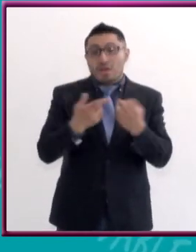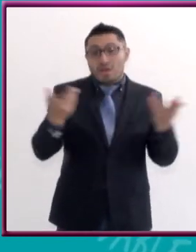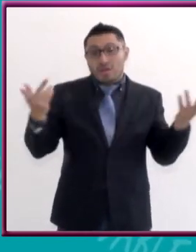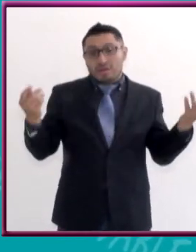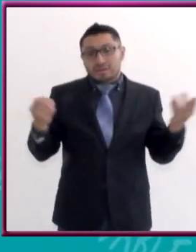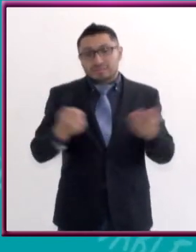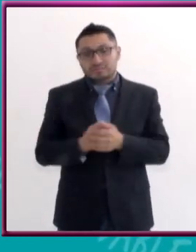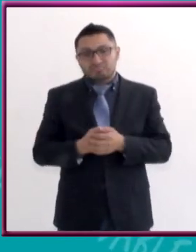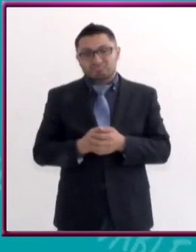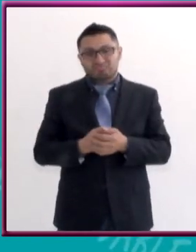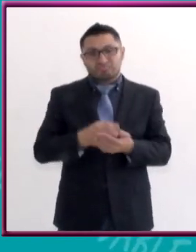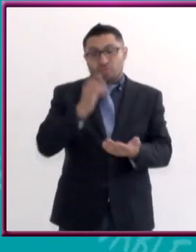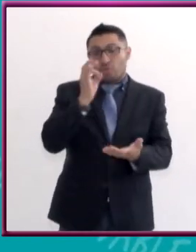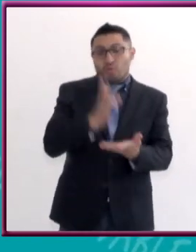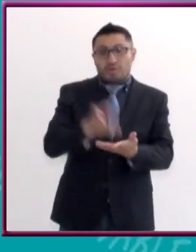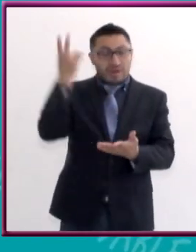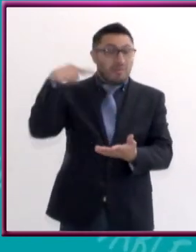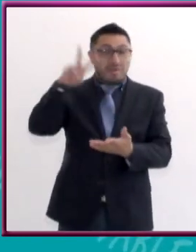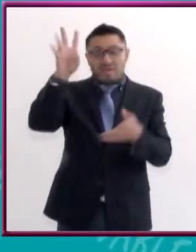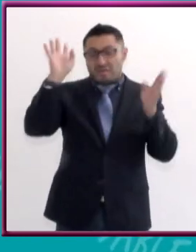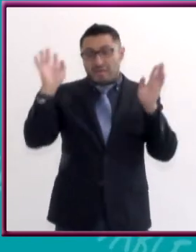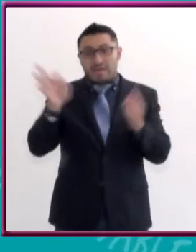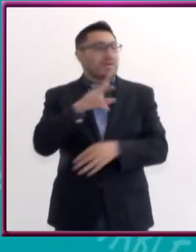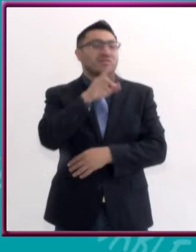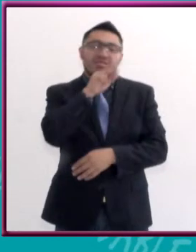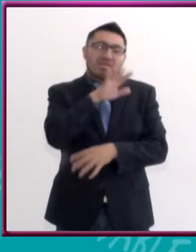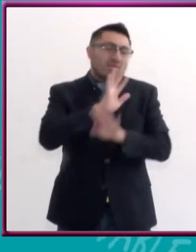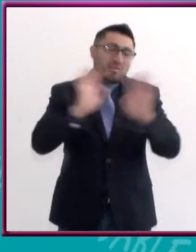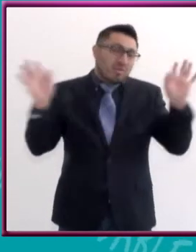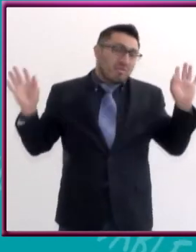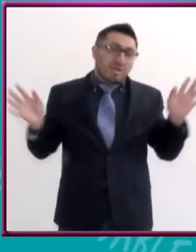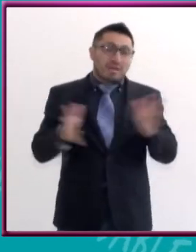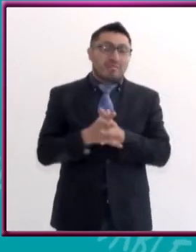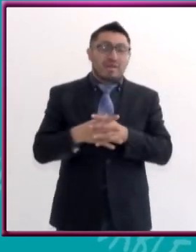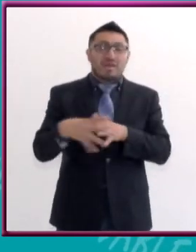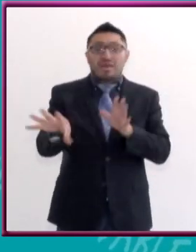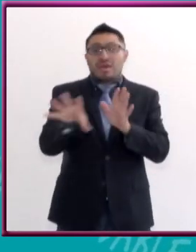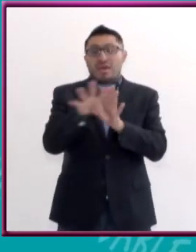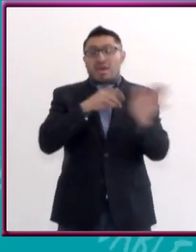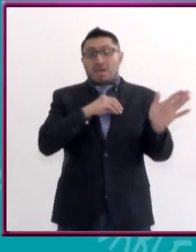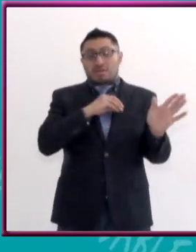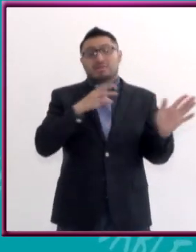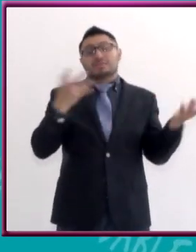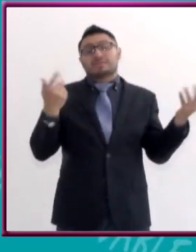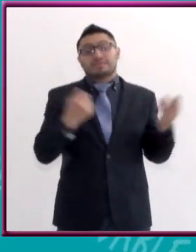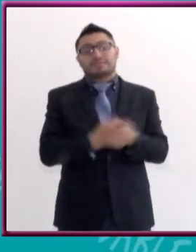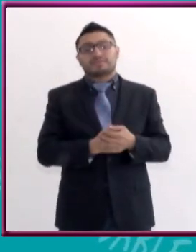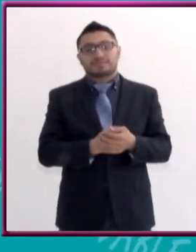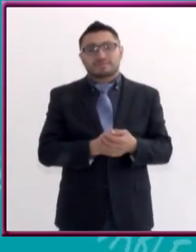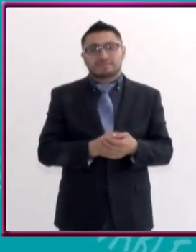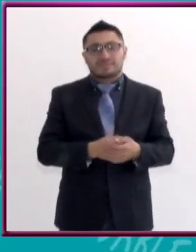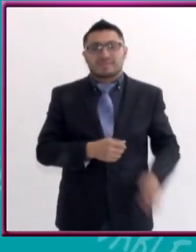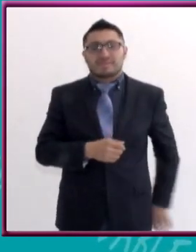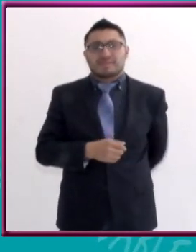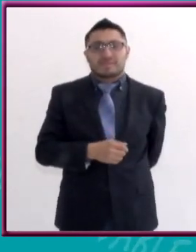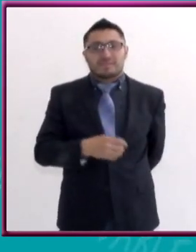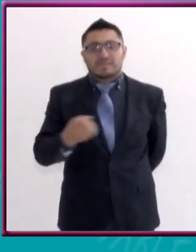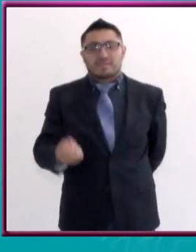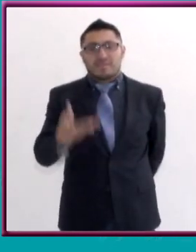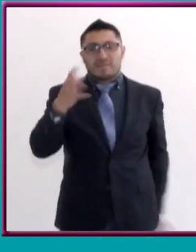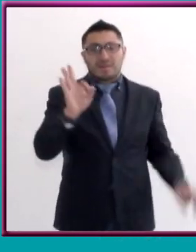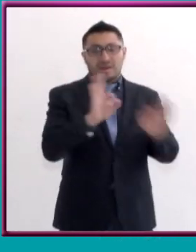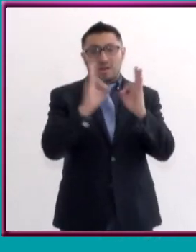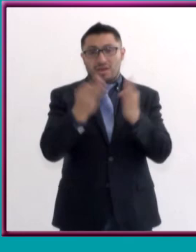reuniones o simplemente viajar sin preocuparme de contagiarme o con mi familia. Por cuántas y